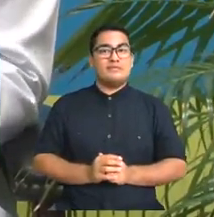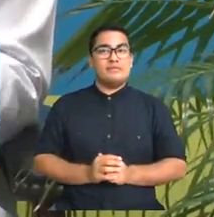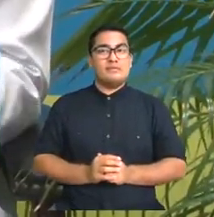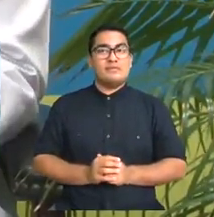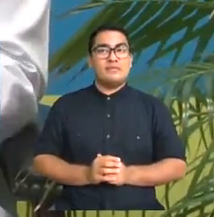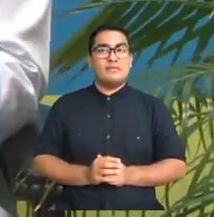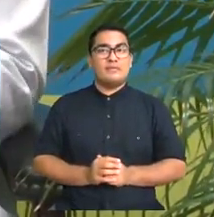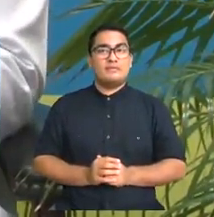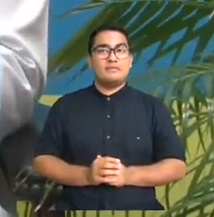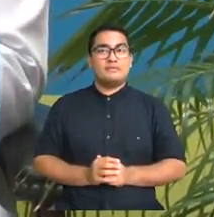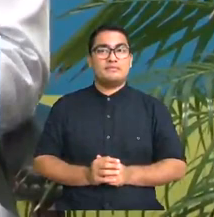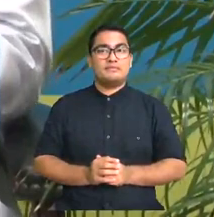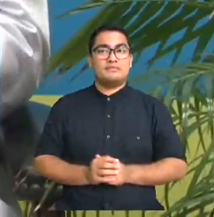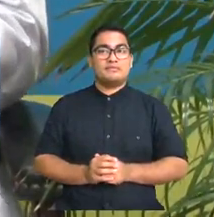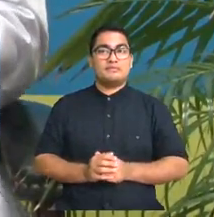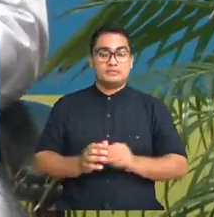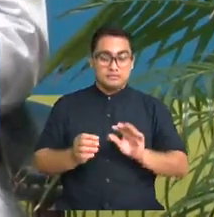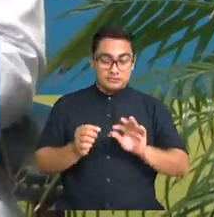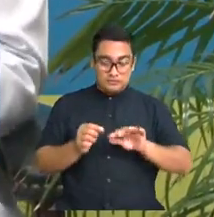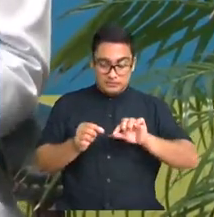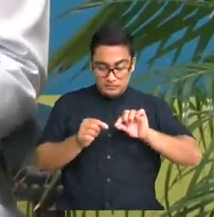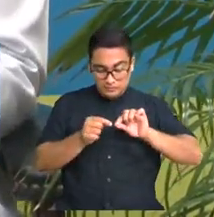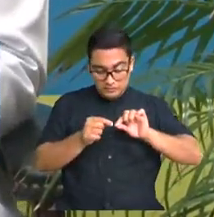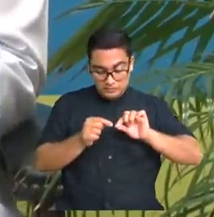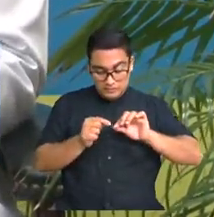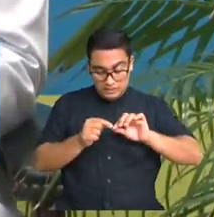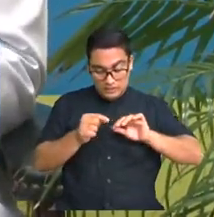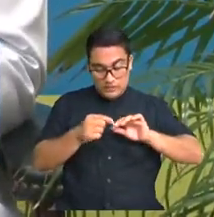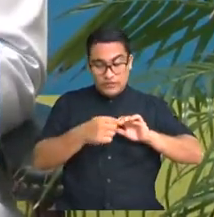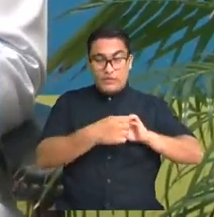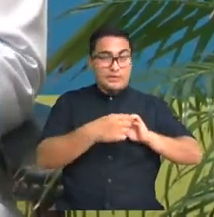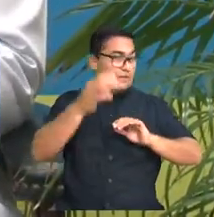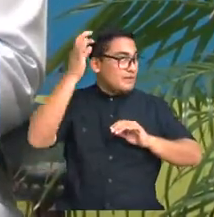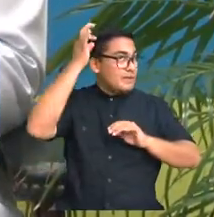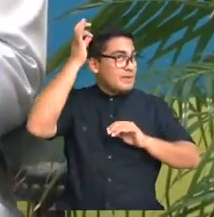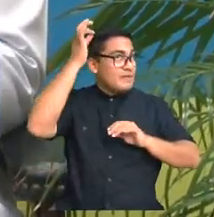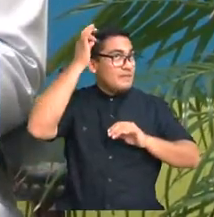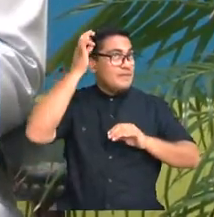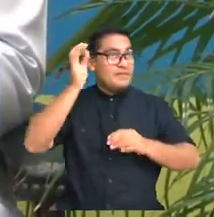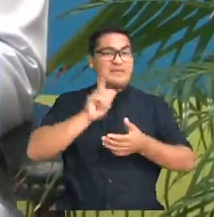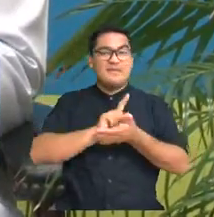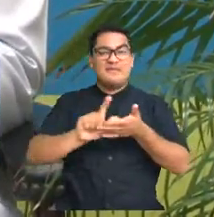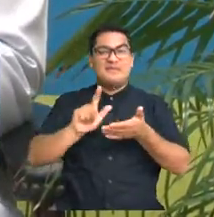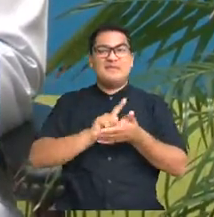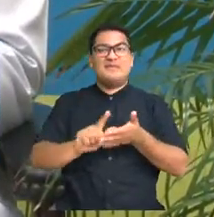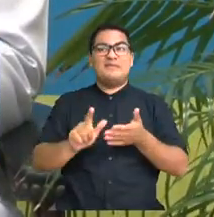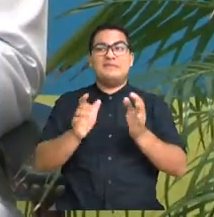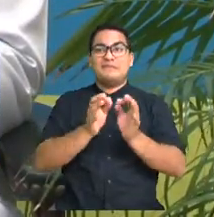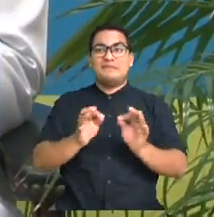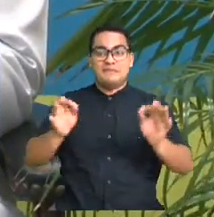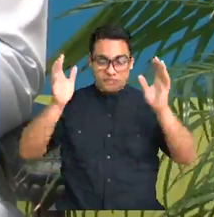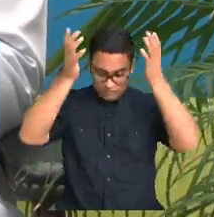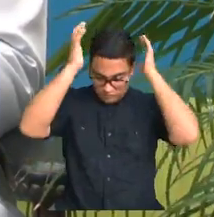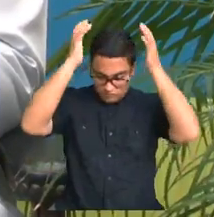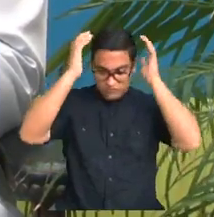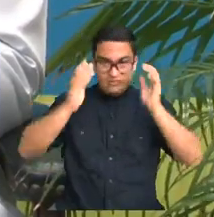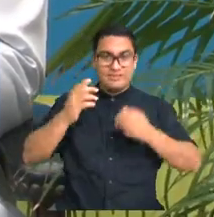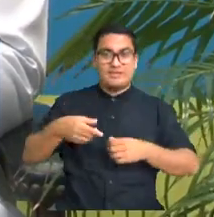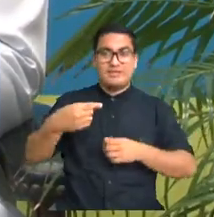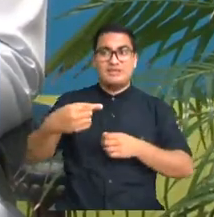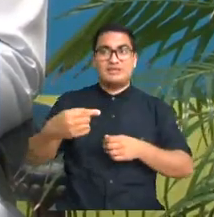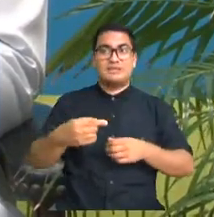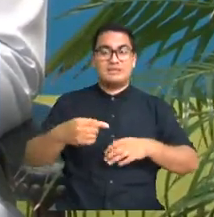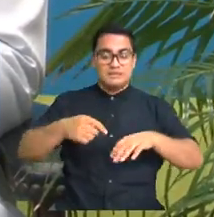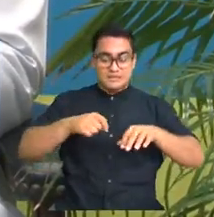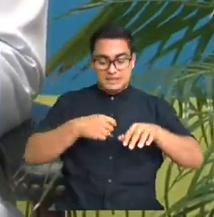allá que solo la piel, es las uñas también y es el cabello. Entonces, el lavado del cabello todos los días, el cepillado